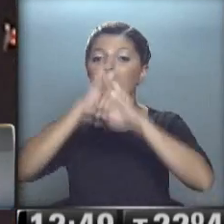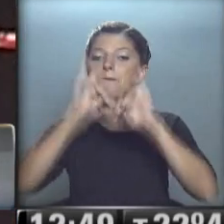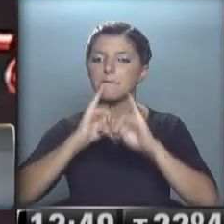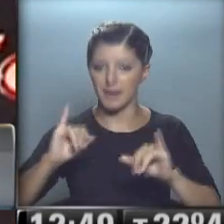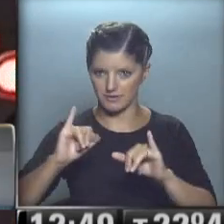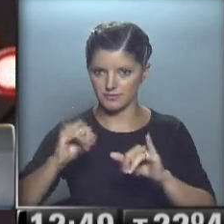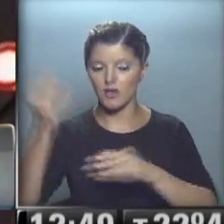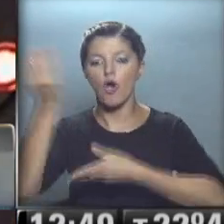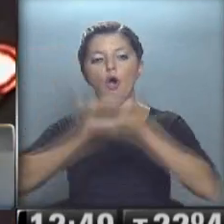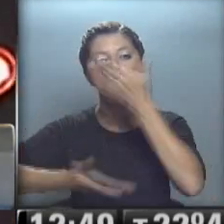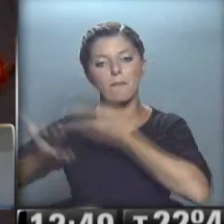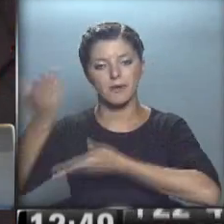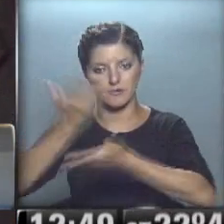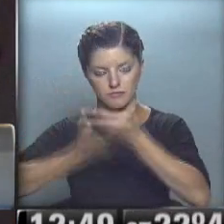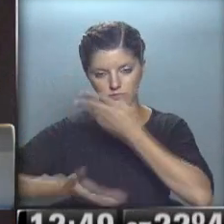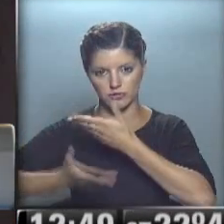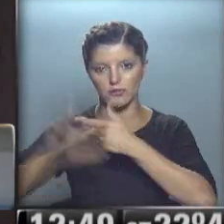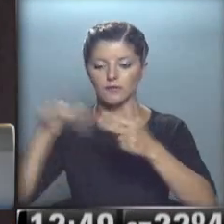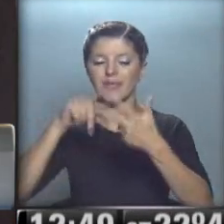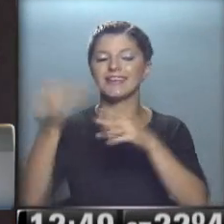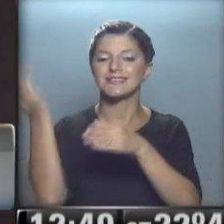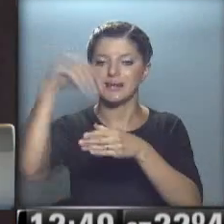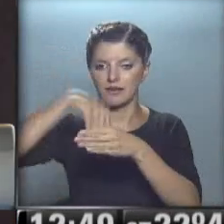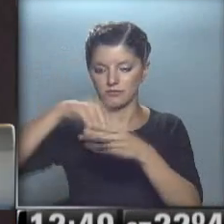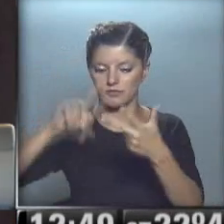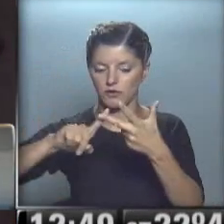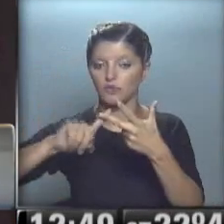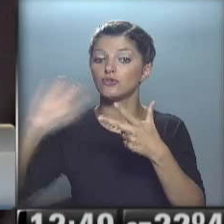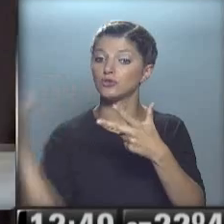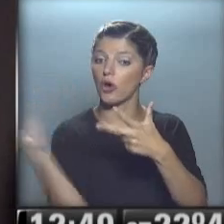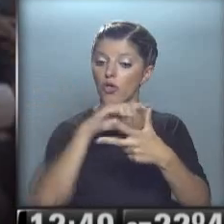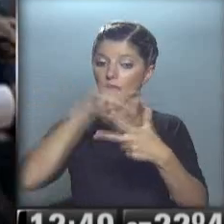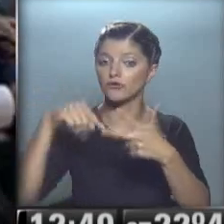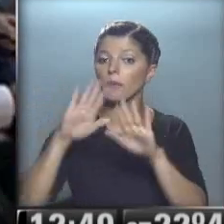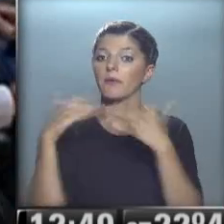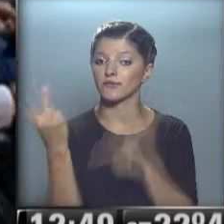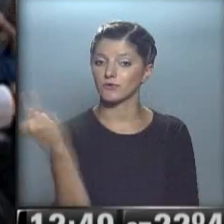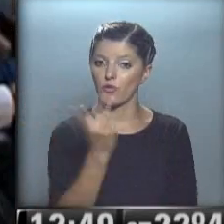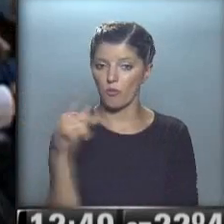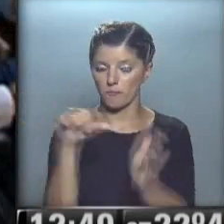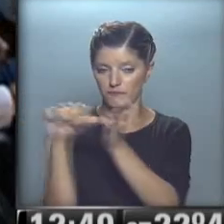de la cooperación la agenda de la integración En beneficio de ambos